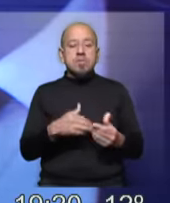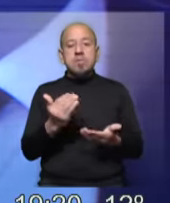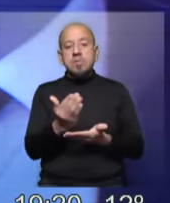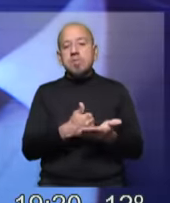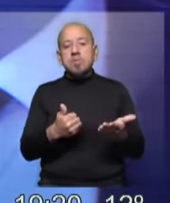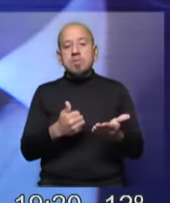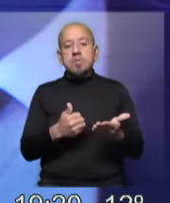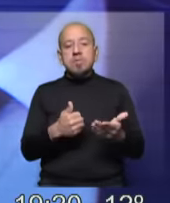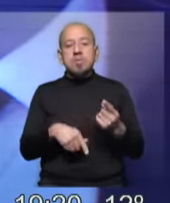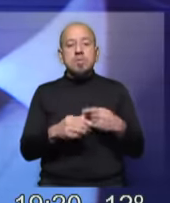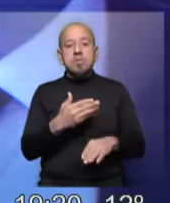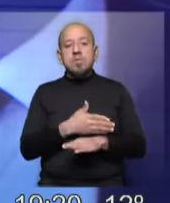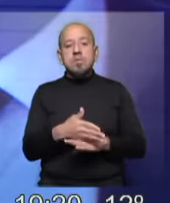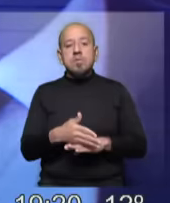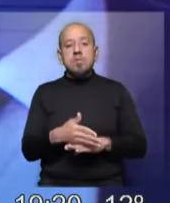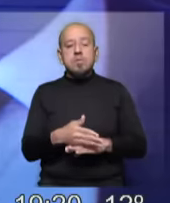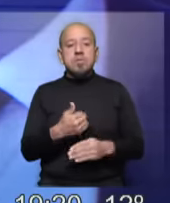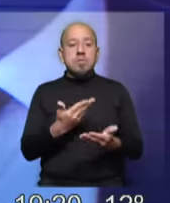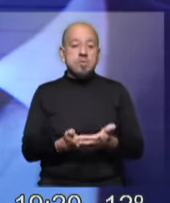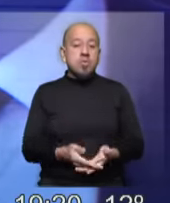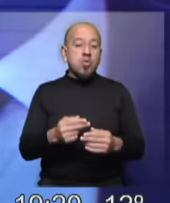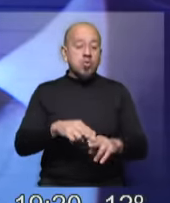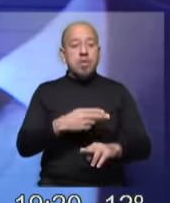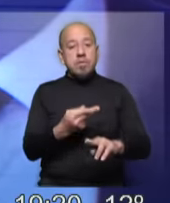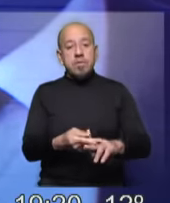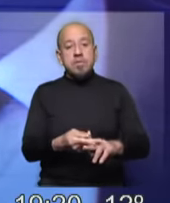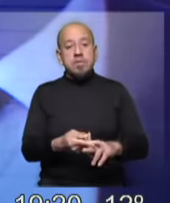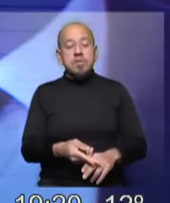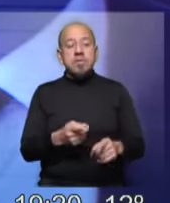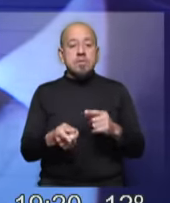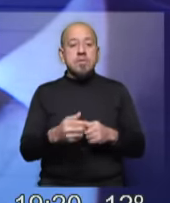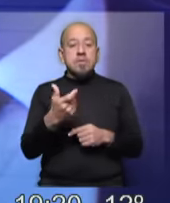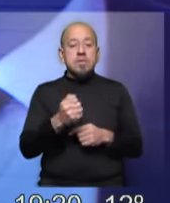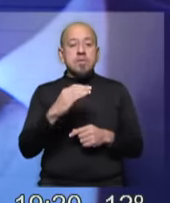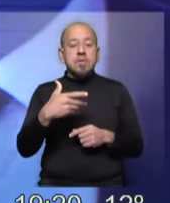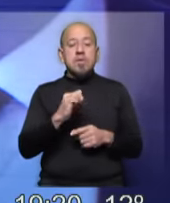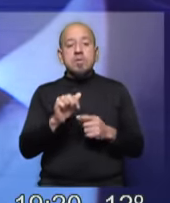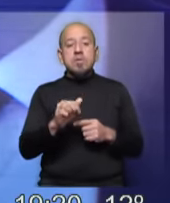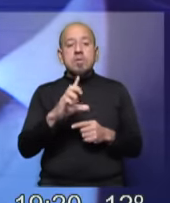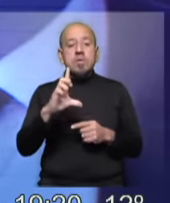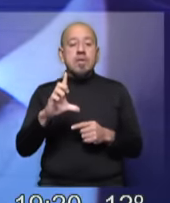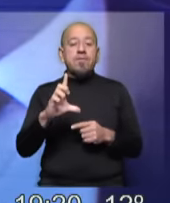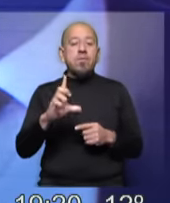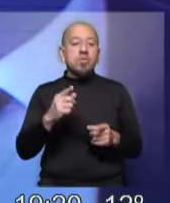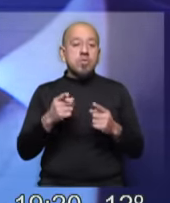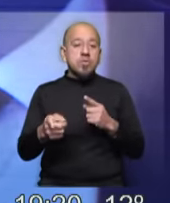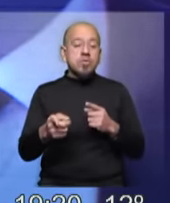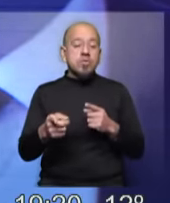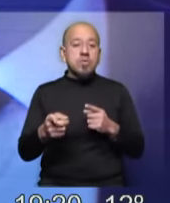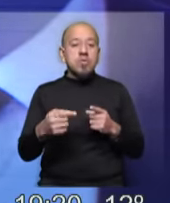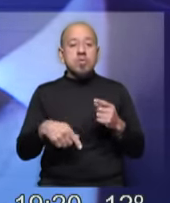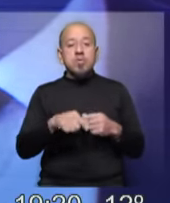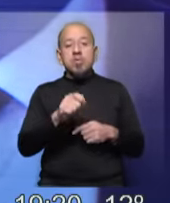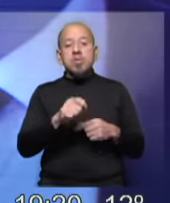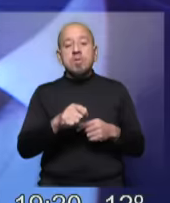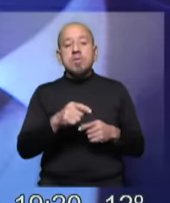por la FLUF y luego de ser presentada nuevamente por Carolina H., también a solicitud de la FLUF, es que llega a la justicia y a